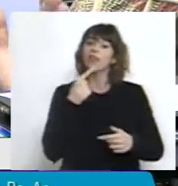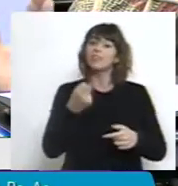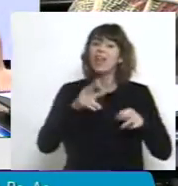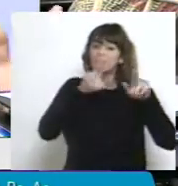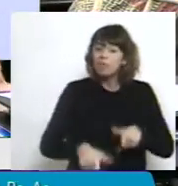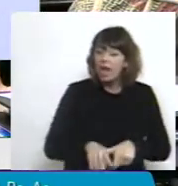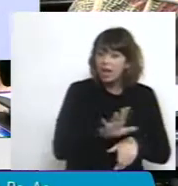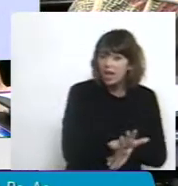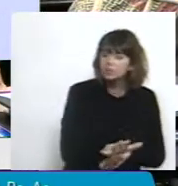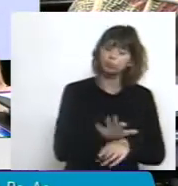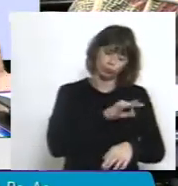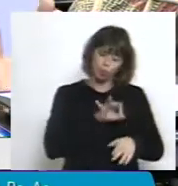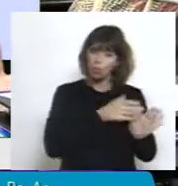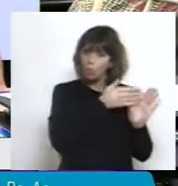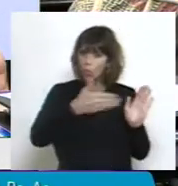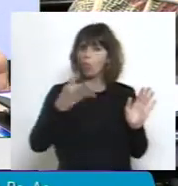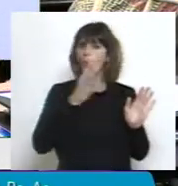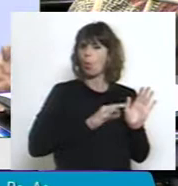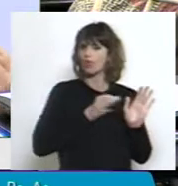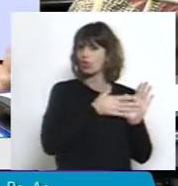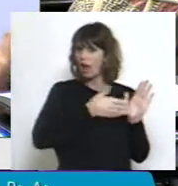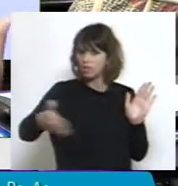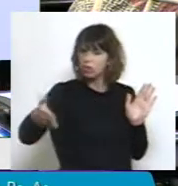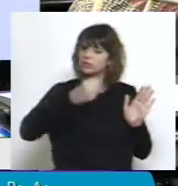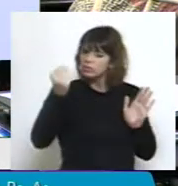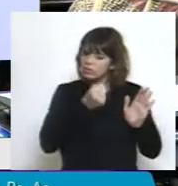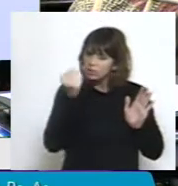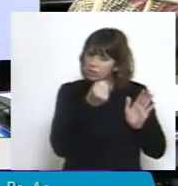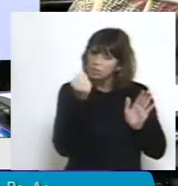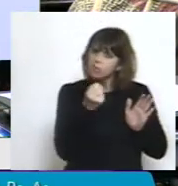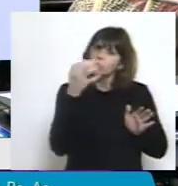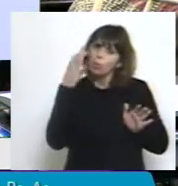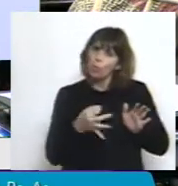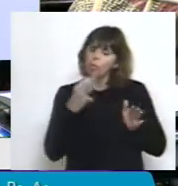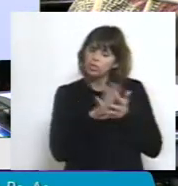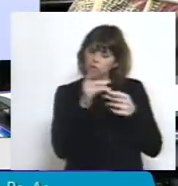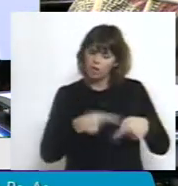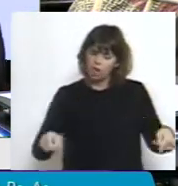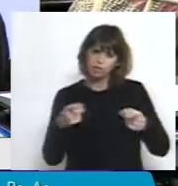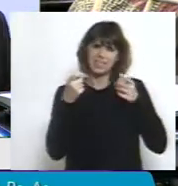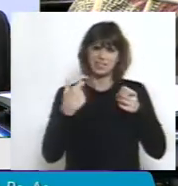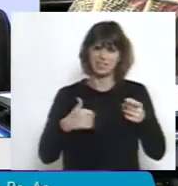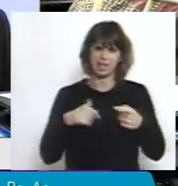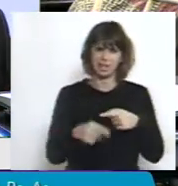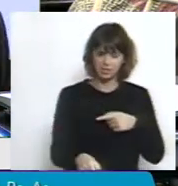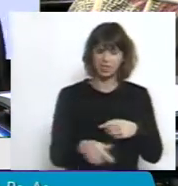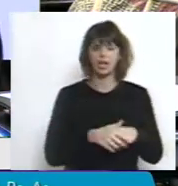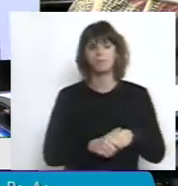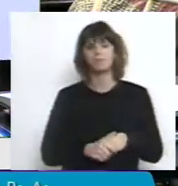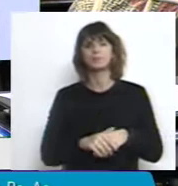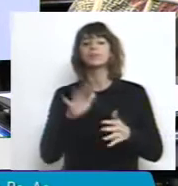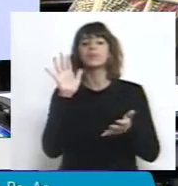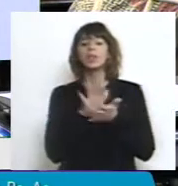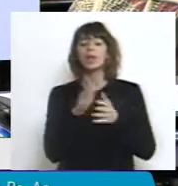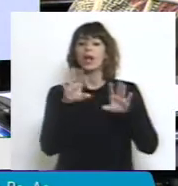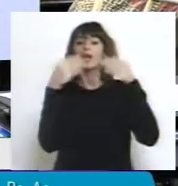en estos 4 años con las necesidades que este país tiene. Por otra parte, si miramos el resultado financiero,